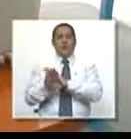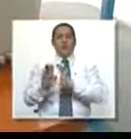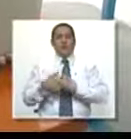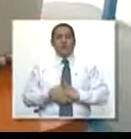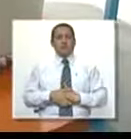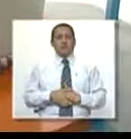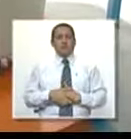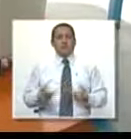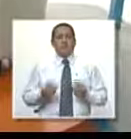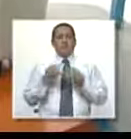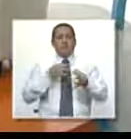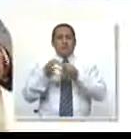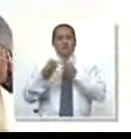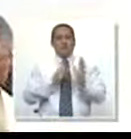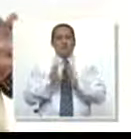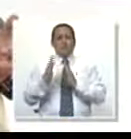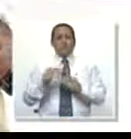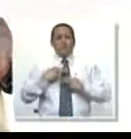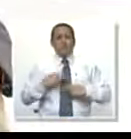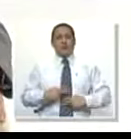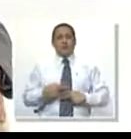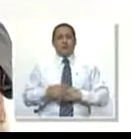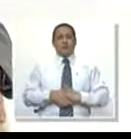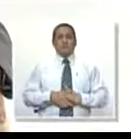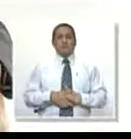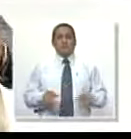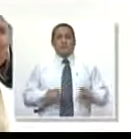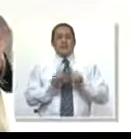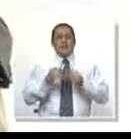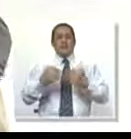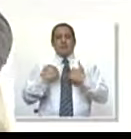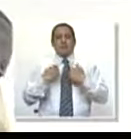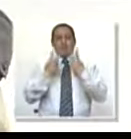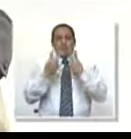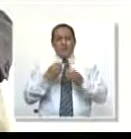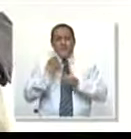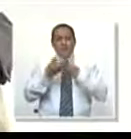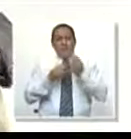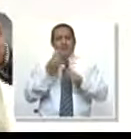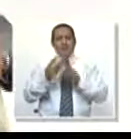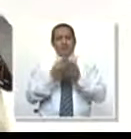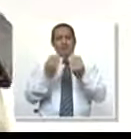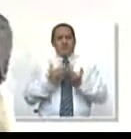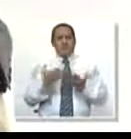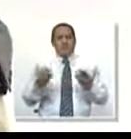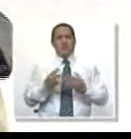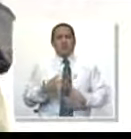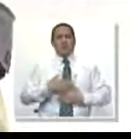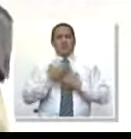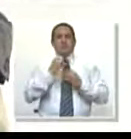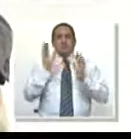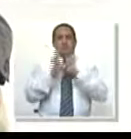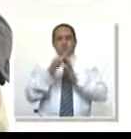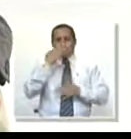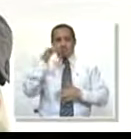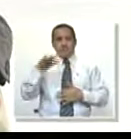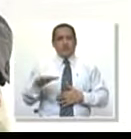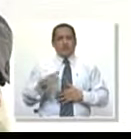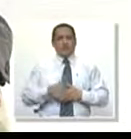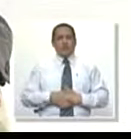mismo así es porque estamos hablando de un proceso humano Felipe un proceso donde tenemos que hablar de muchos temas como el principio interés superior del